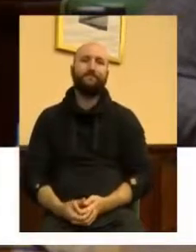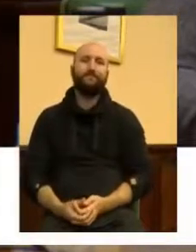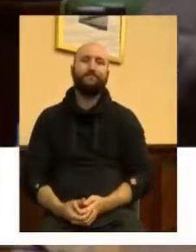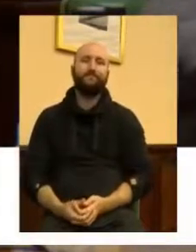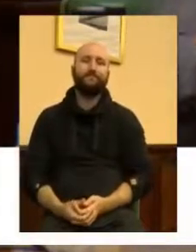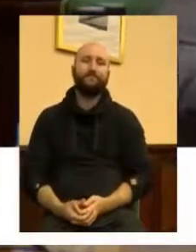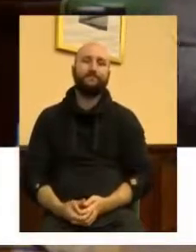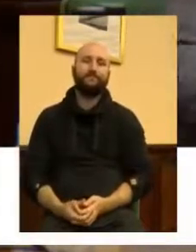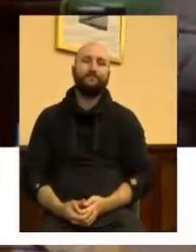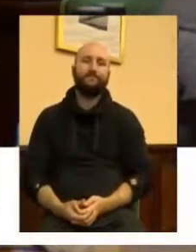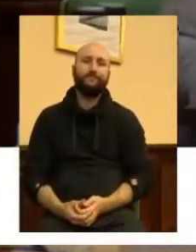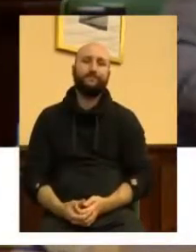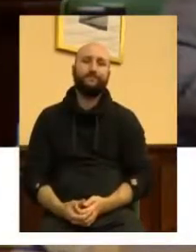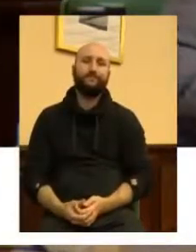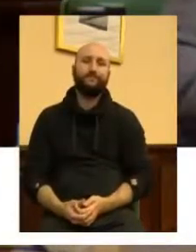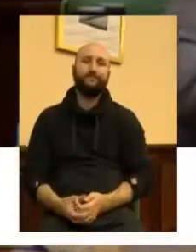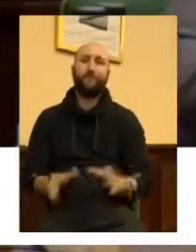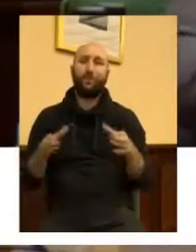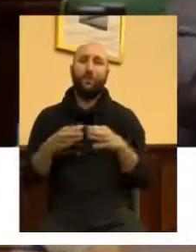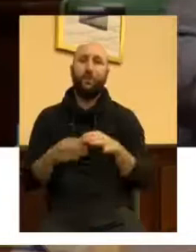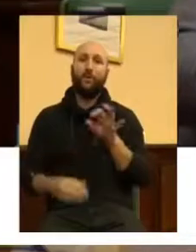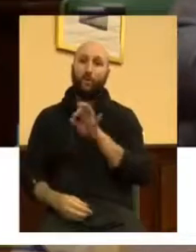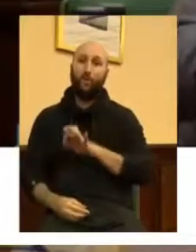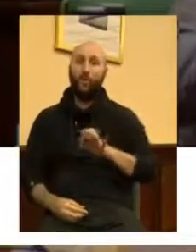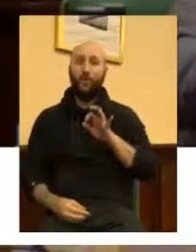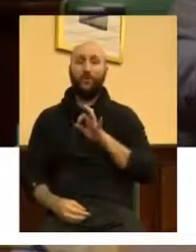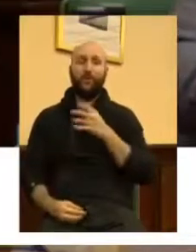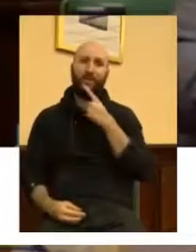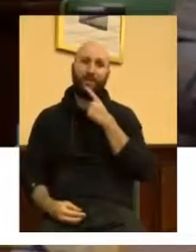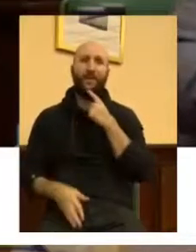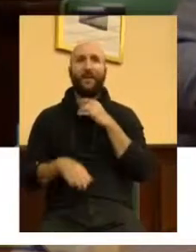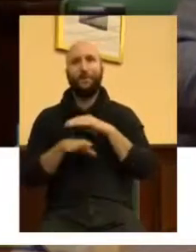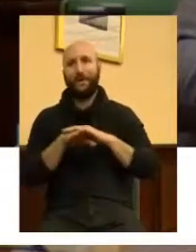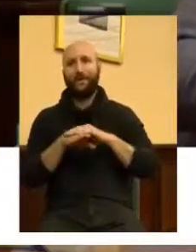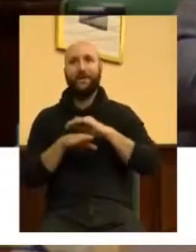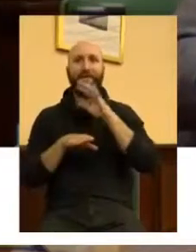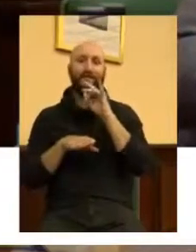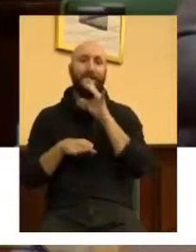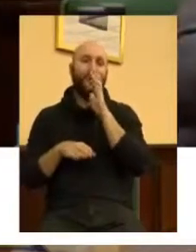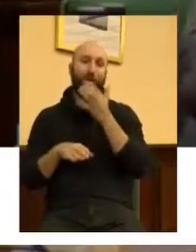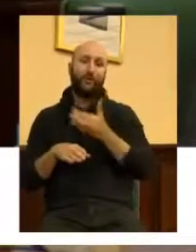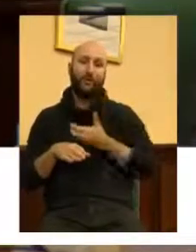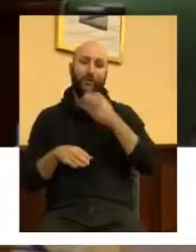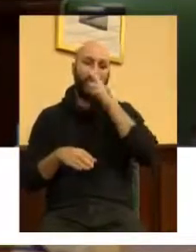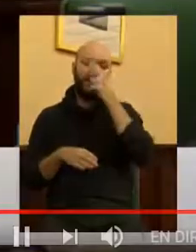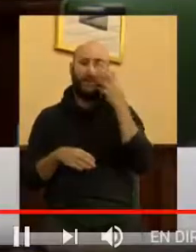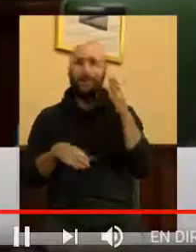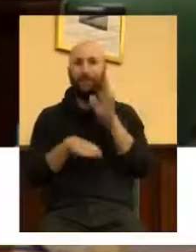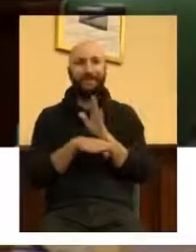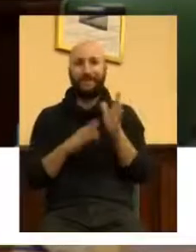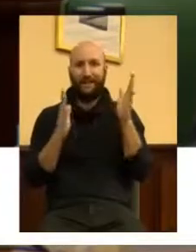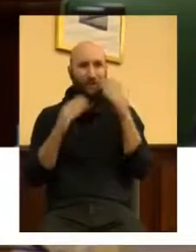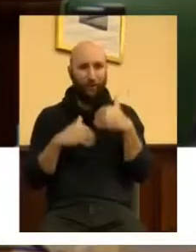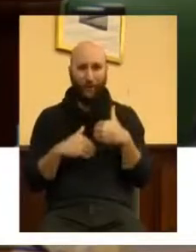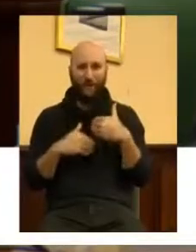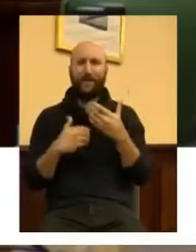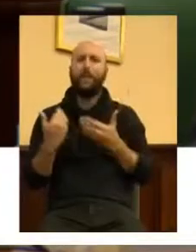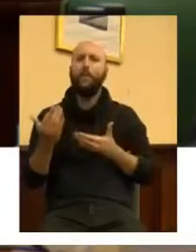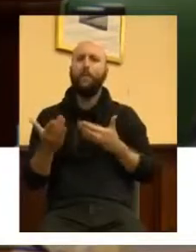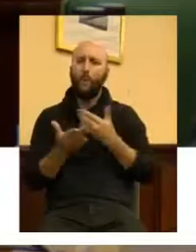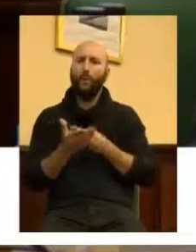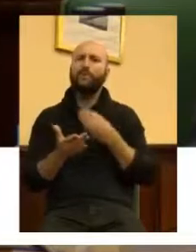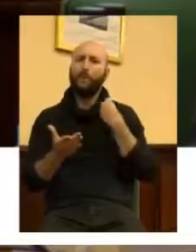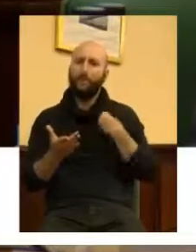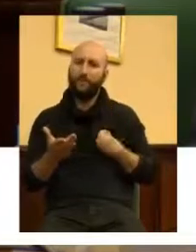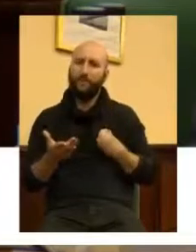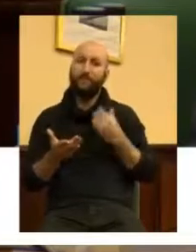ustedes, Podemos, en ese sentido, tiene una disculpa porque no tiene ningún representante en el Ayuntamiento de Madrid. Es verdad que es la misma propuesta